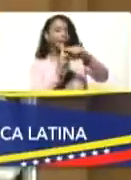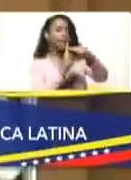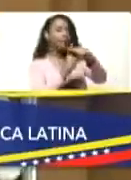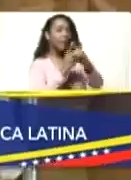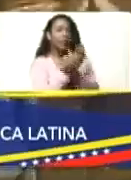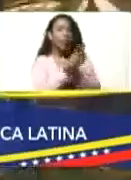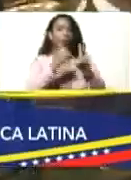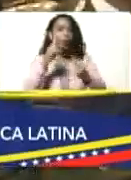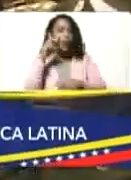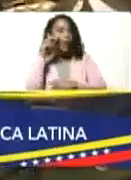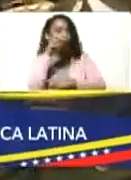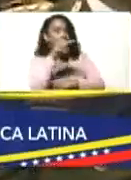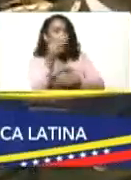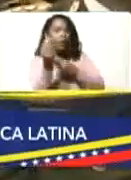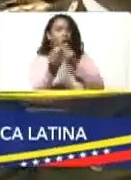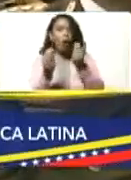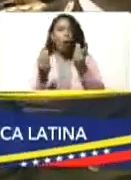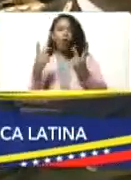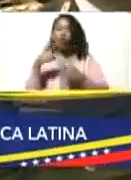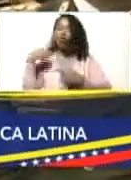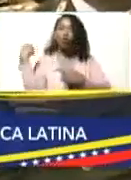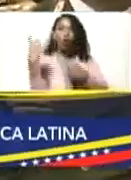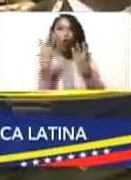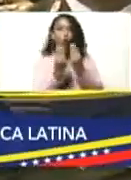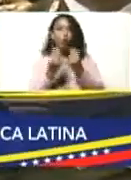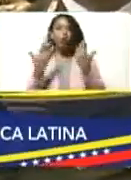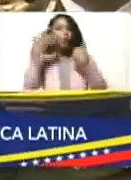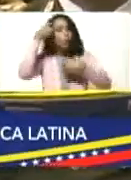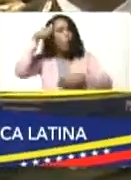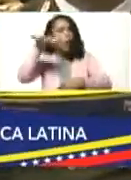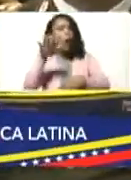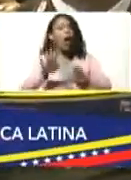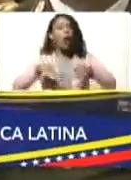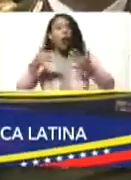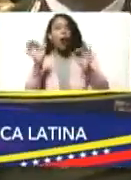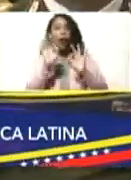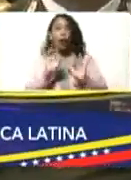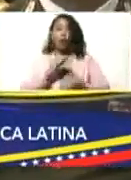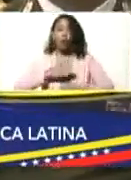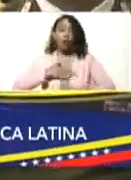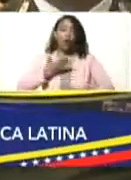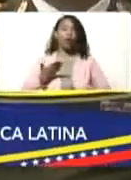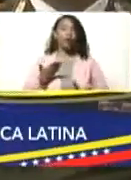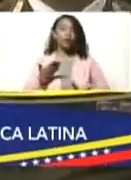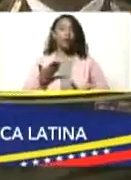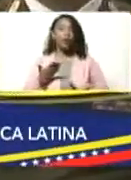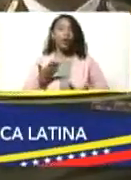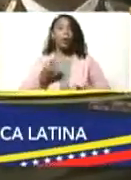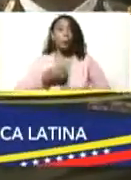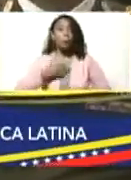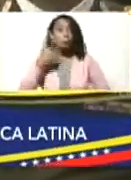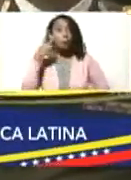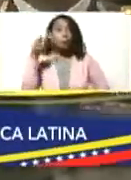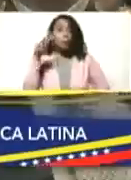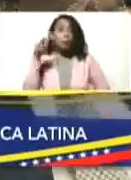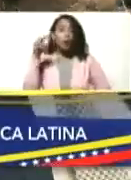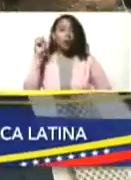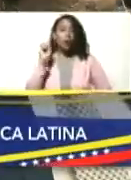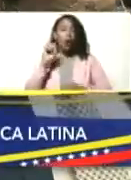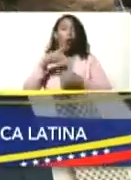democracia, vincularnos al pueblo sin el cual nada es posible, y poder alumbrar